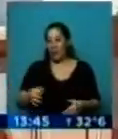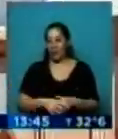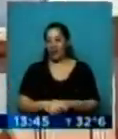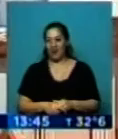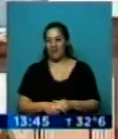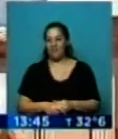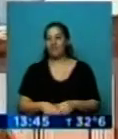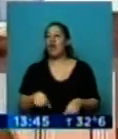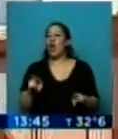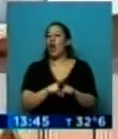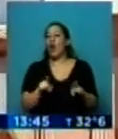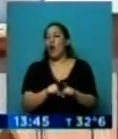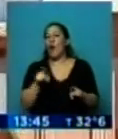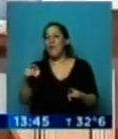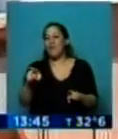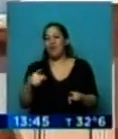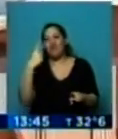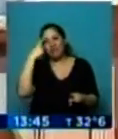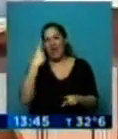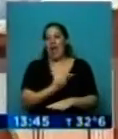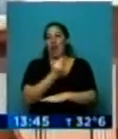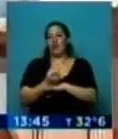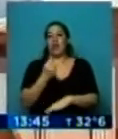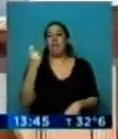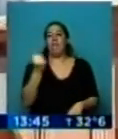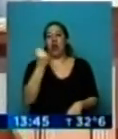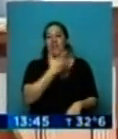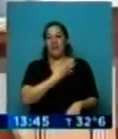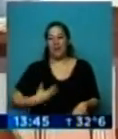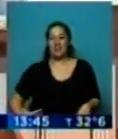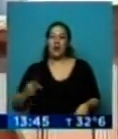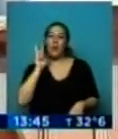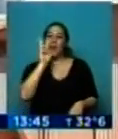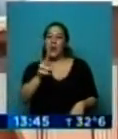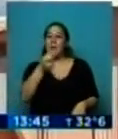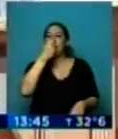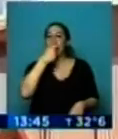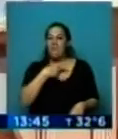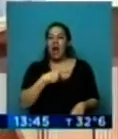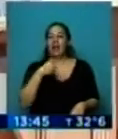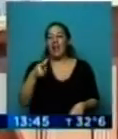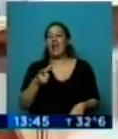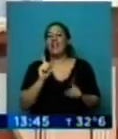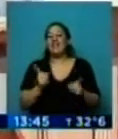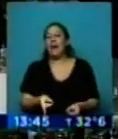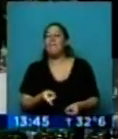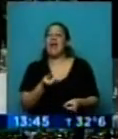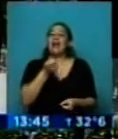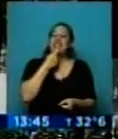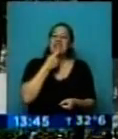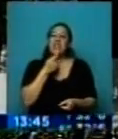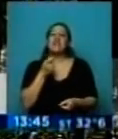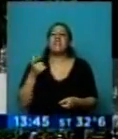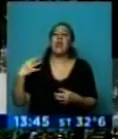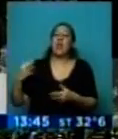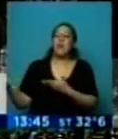evidentemente, improvisado en un acto tan importante como este, en una asunción presidencial. Se lo vio a Mauricio Macri incluso a bromear con que debería invitar a bailar a